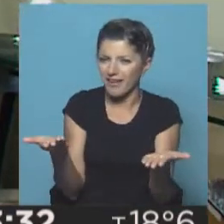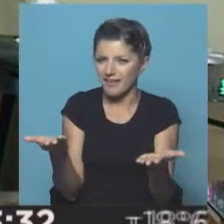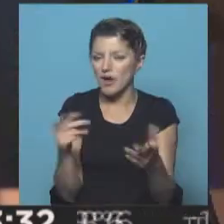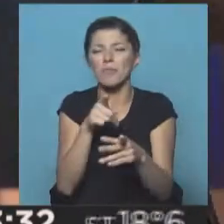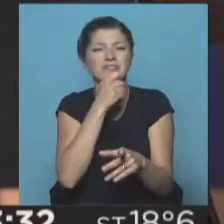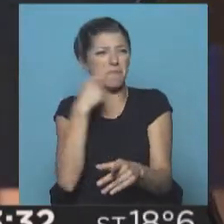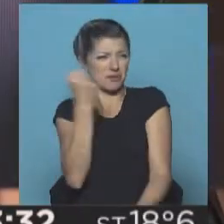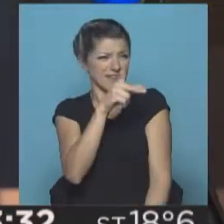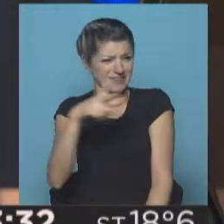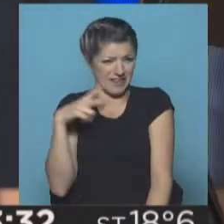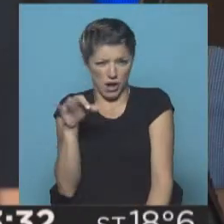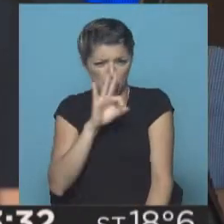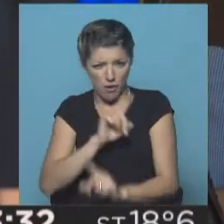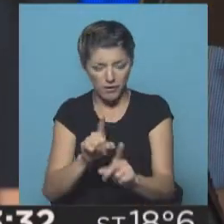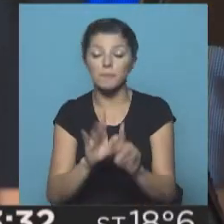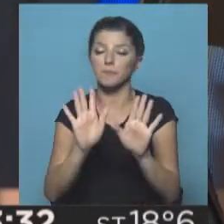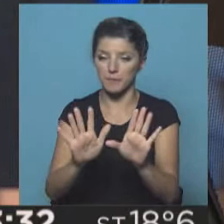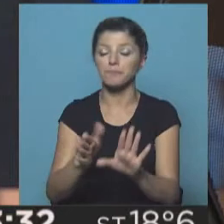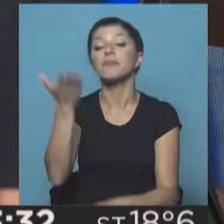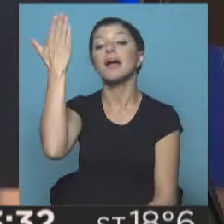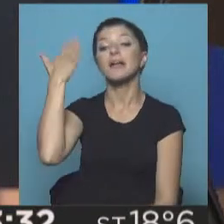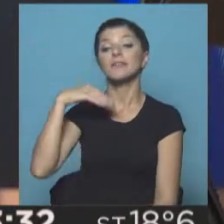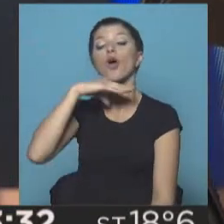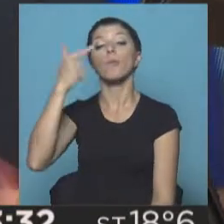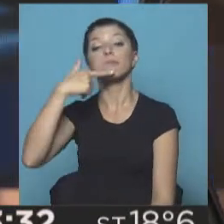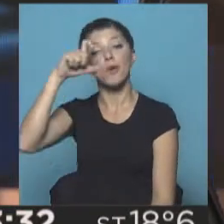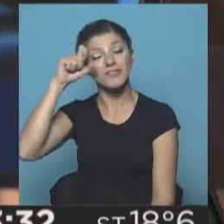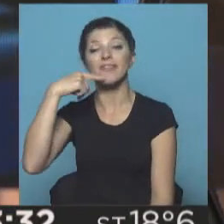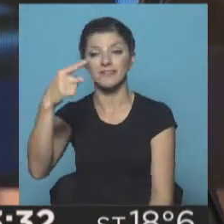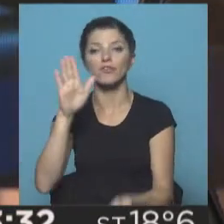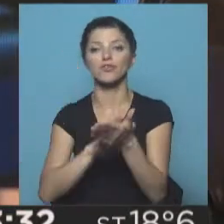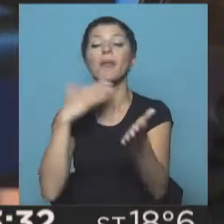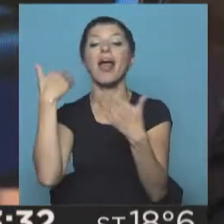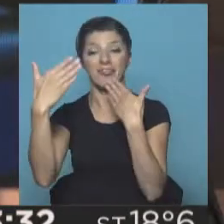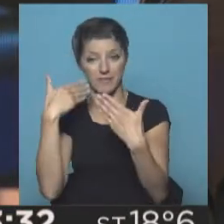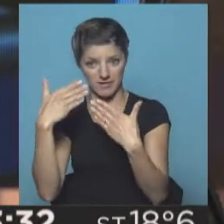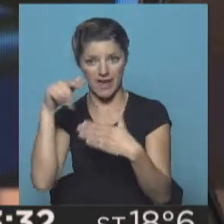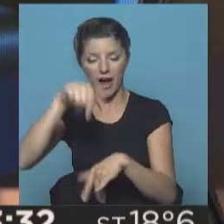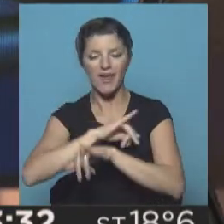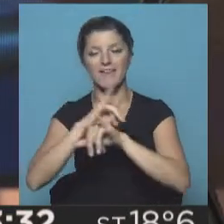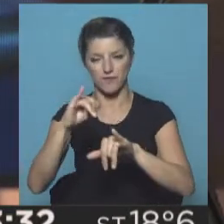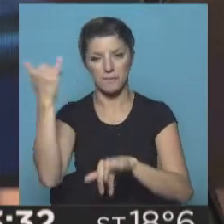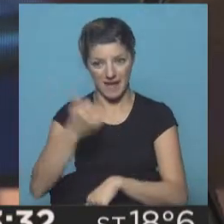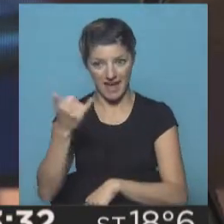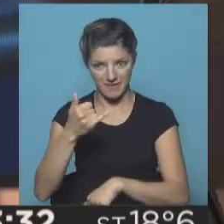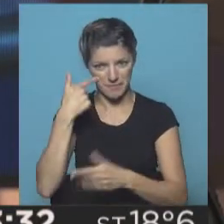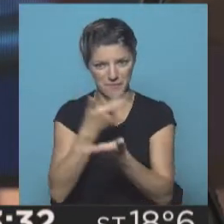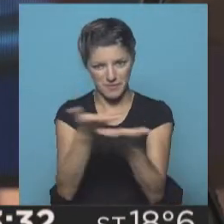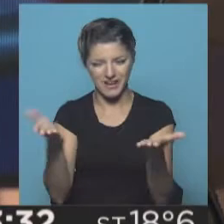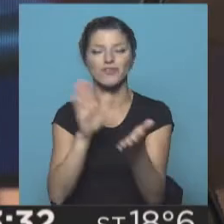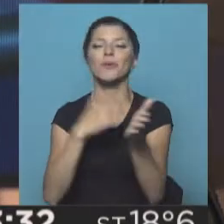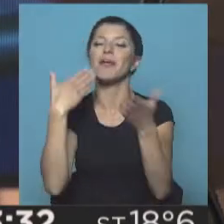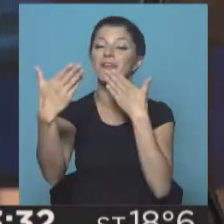Pero recién José les hablaba de lo que tiene que ver con el debate como género político y tenemos un informe precisamente sobre los